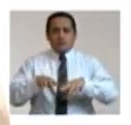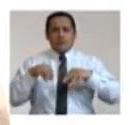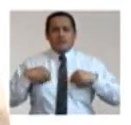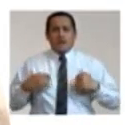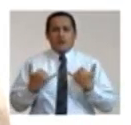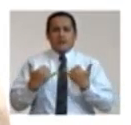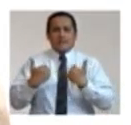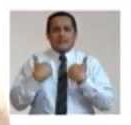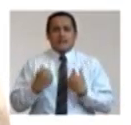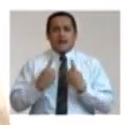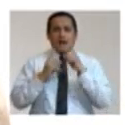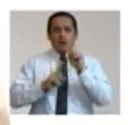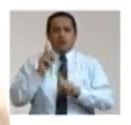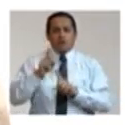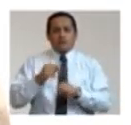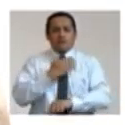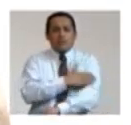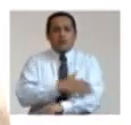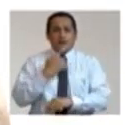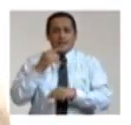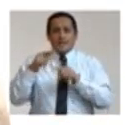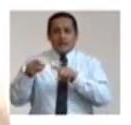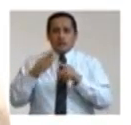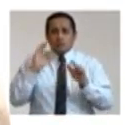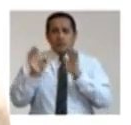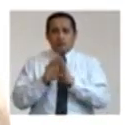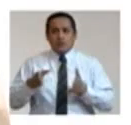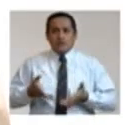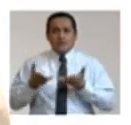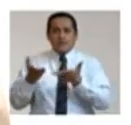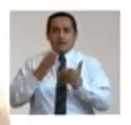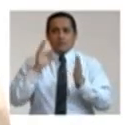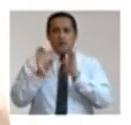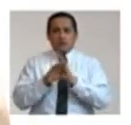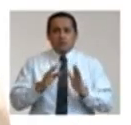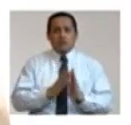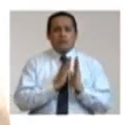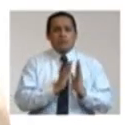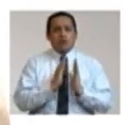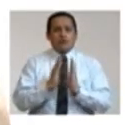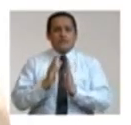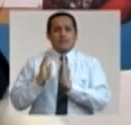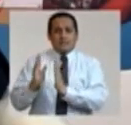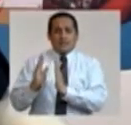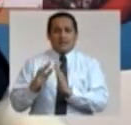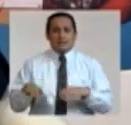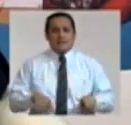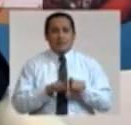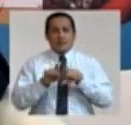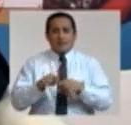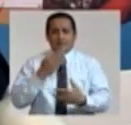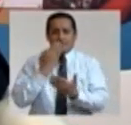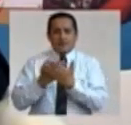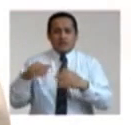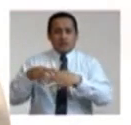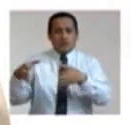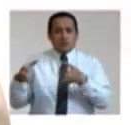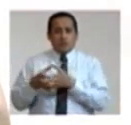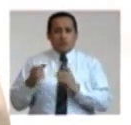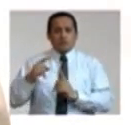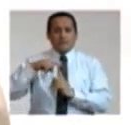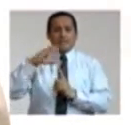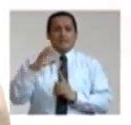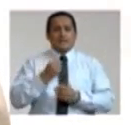ejemplo, les permitiría tener algún tipo de beneficio. Y esto, digamos, bajo el nombre de progresividad, ¿no? Entonces, frente a